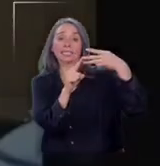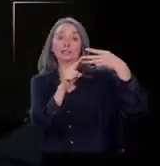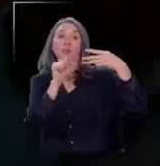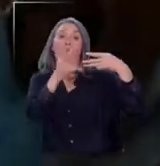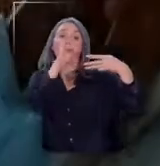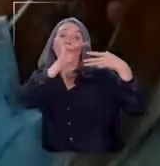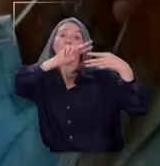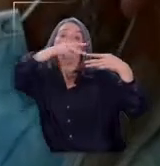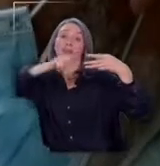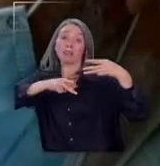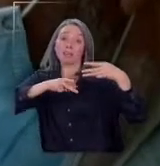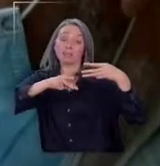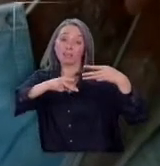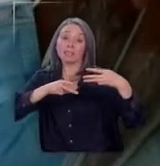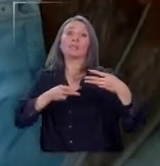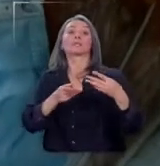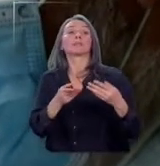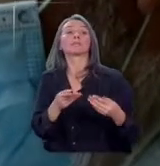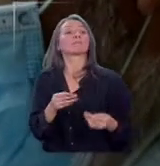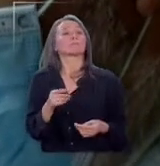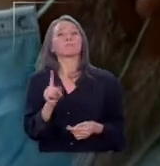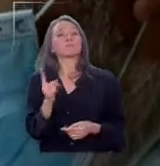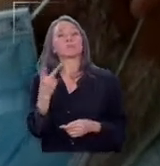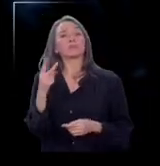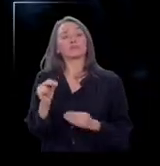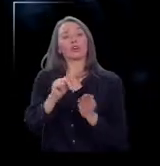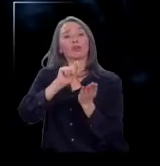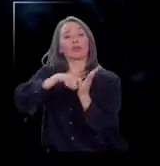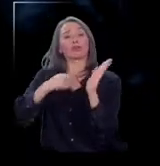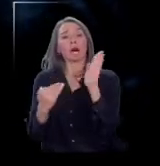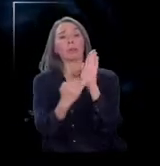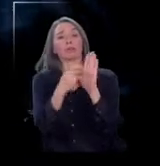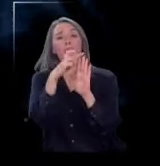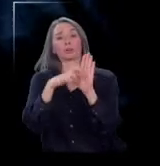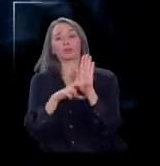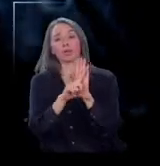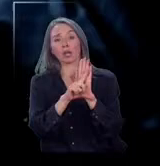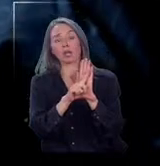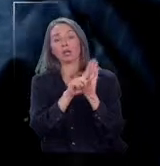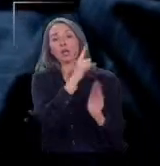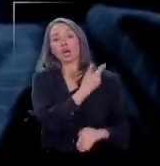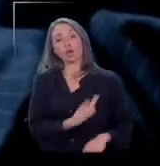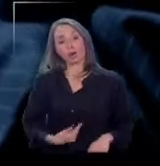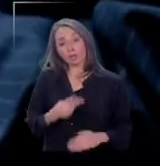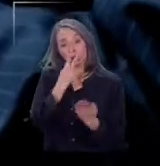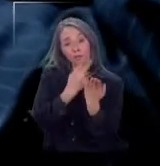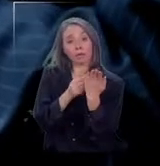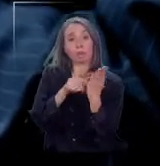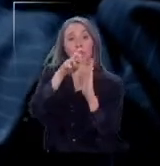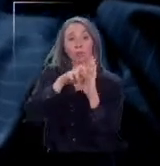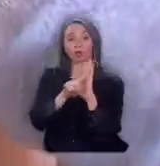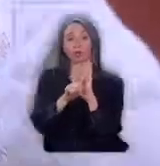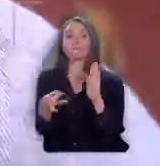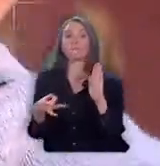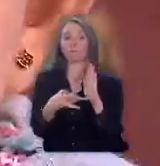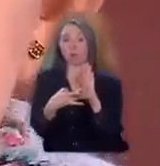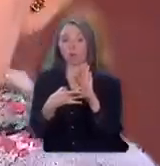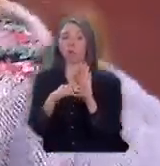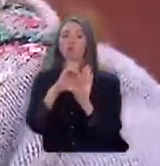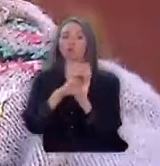alternativa alternativas en las que no está el patrocinio del proyecto para el gobierno la iniciativa no solo es